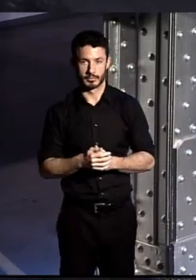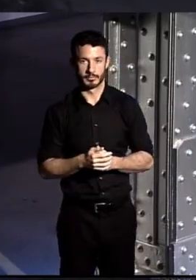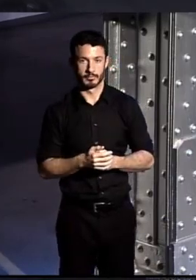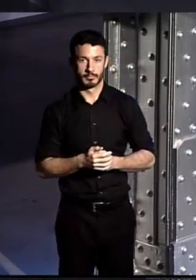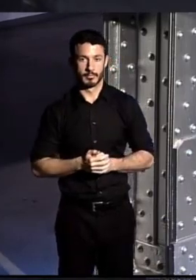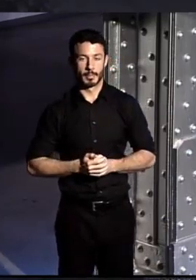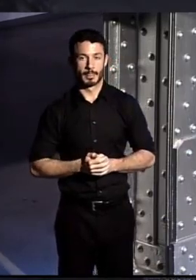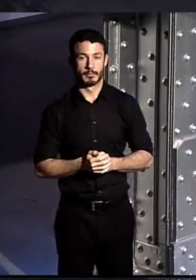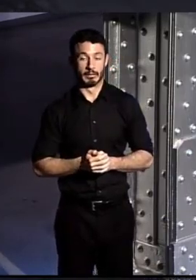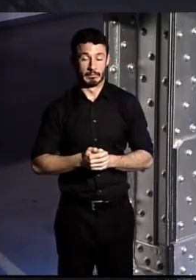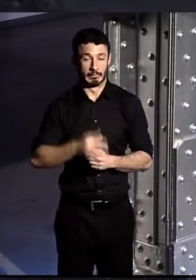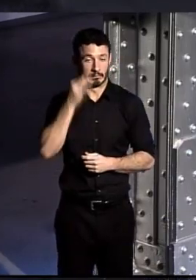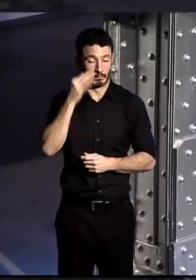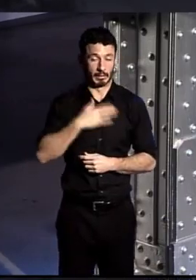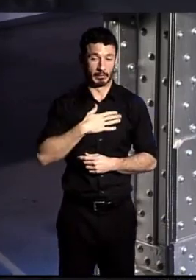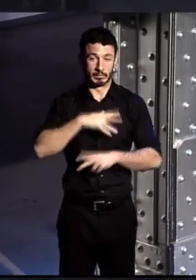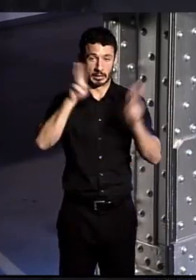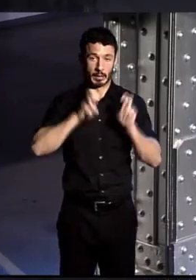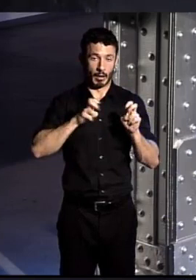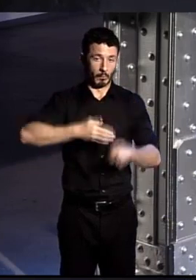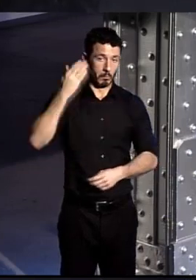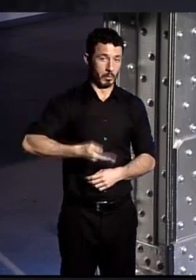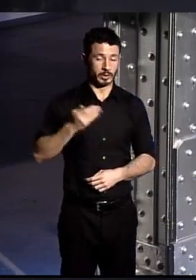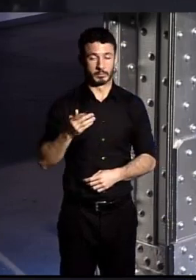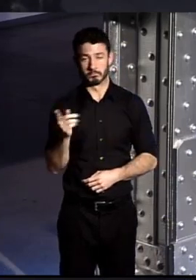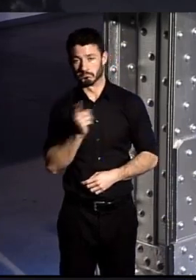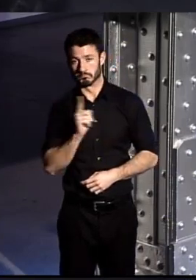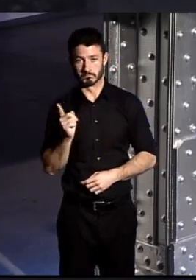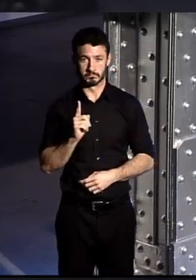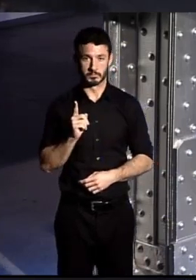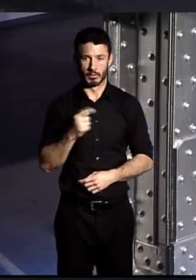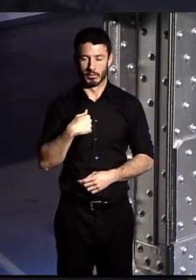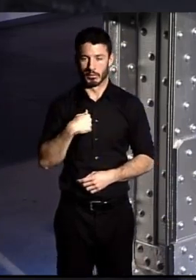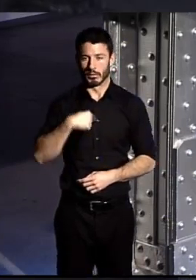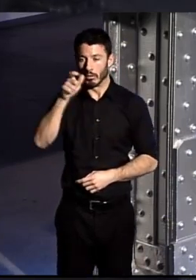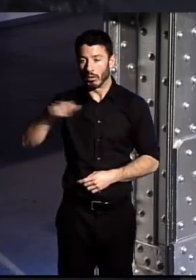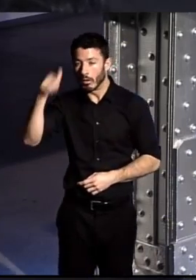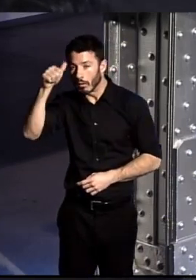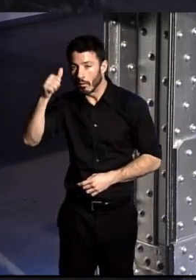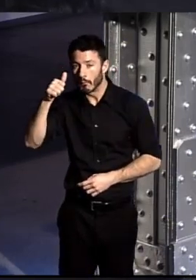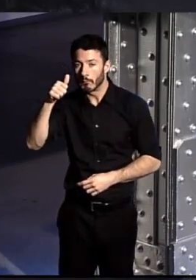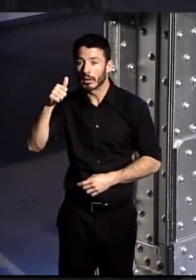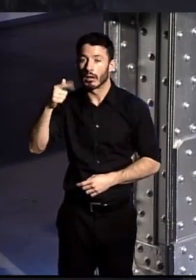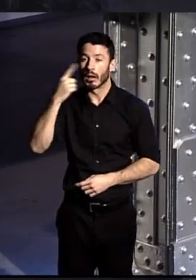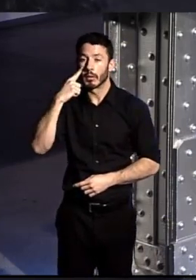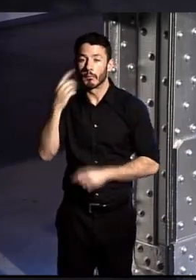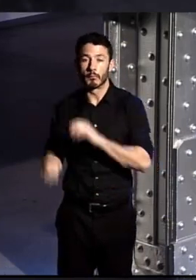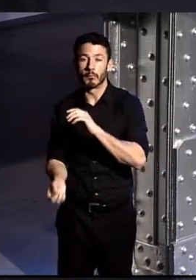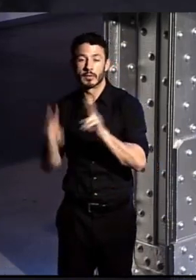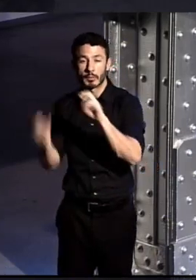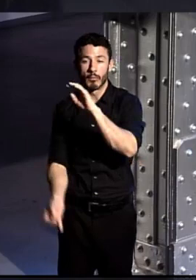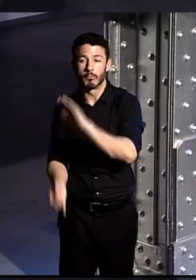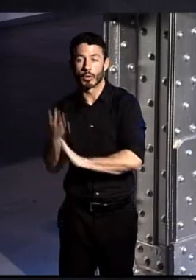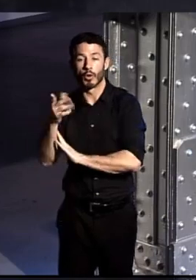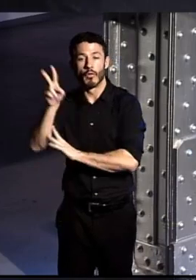tema que me va a cambiar, la vida, ¿no? Pero es que yo no me imagino a los Pero mira, como hombres desagravio de Verne pronunciándose. que estamos haciendo nosotras